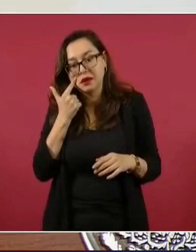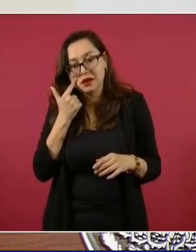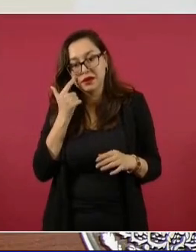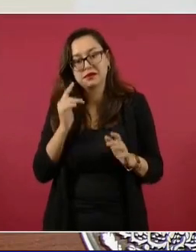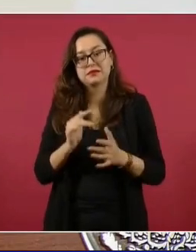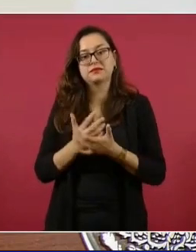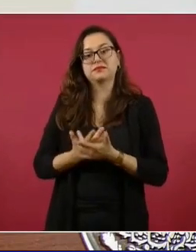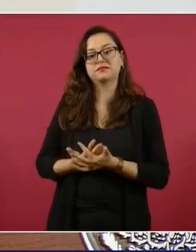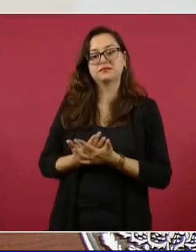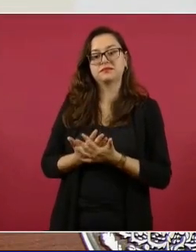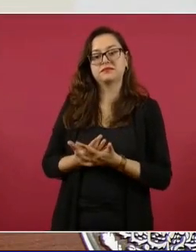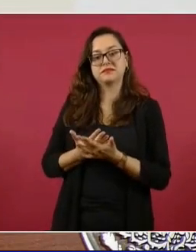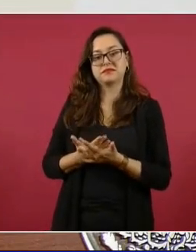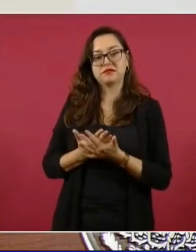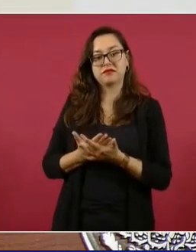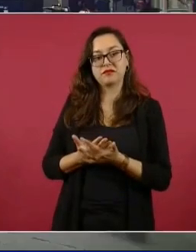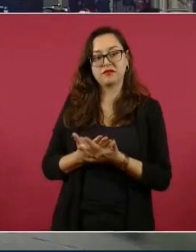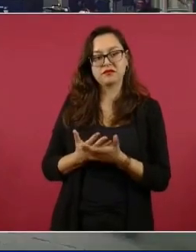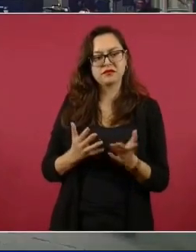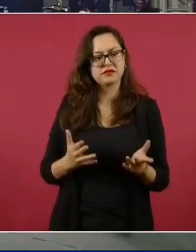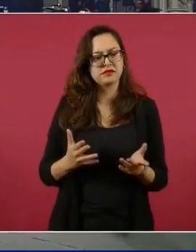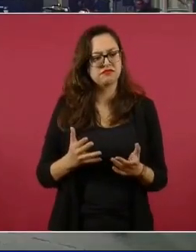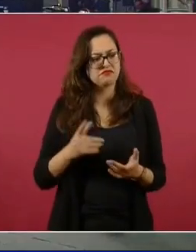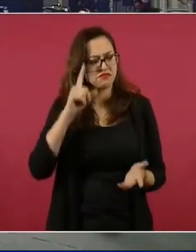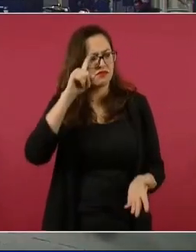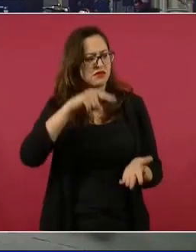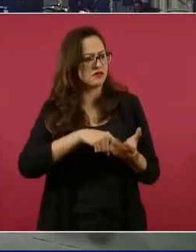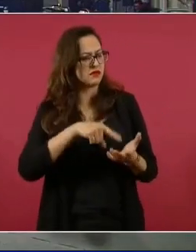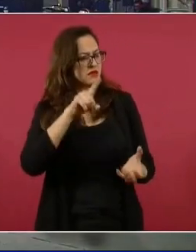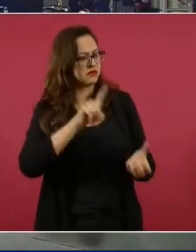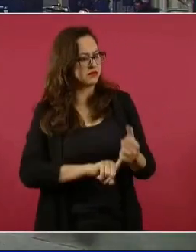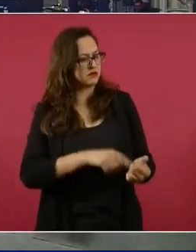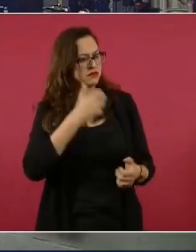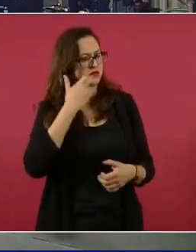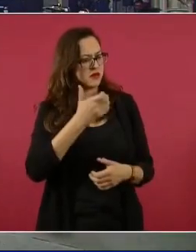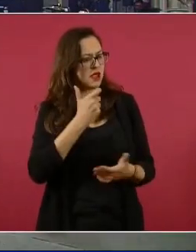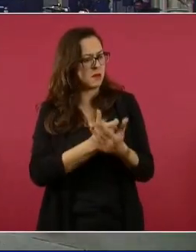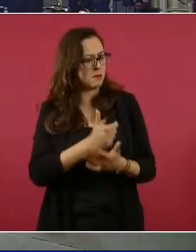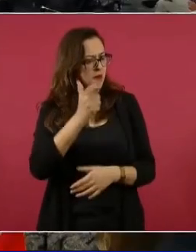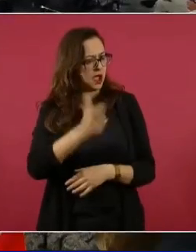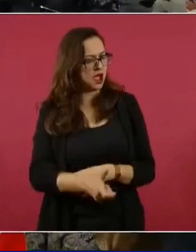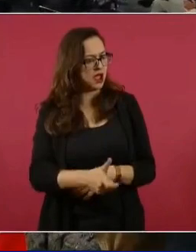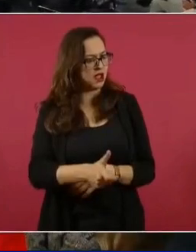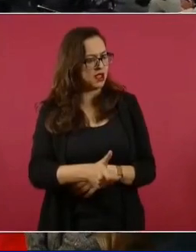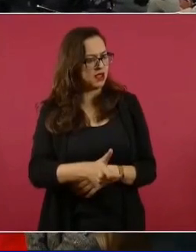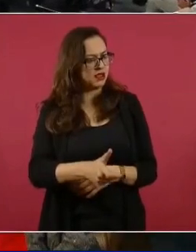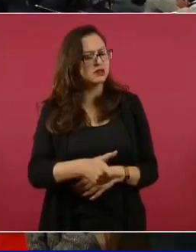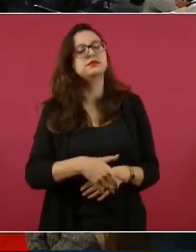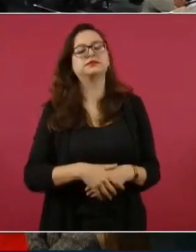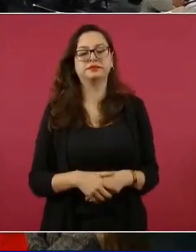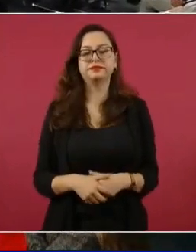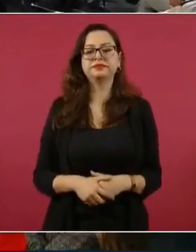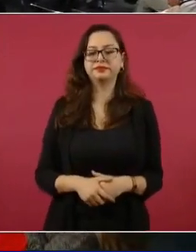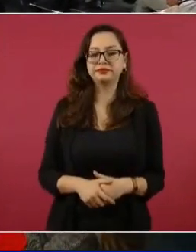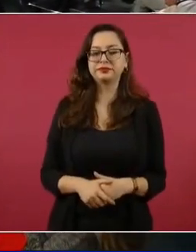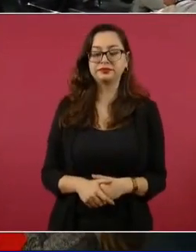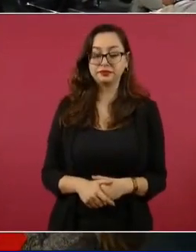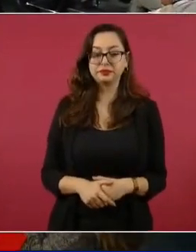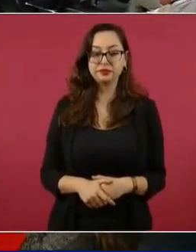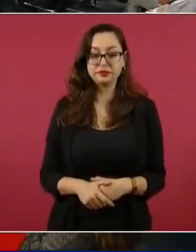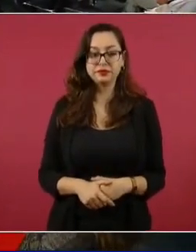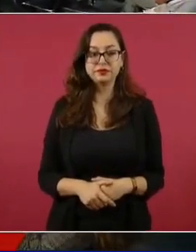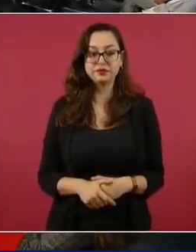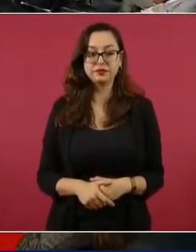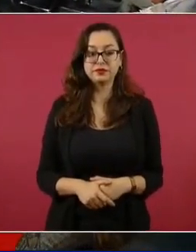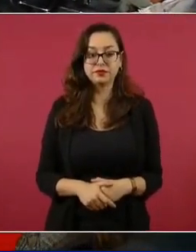Solo que quieren cobrar, ¿no? Sí, las cuotas verificadas quieren cobrar. Sí.